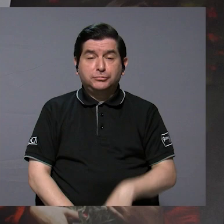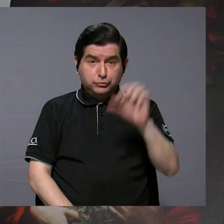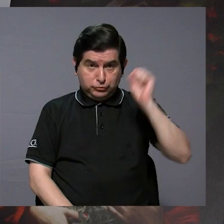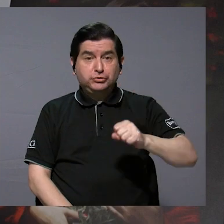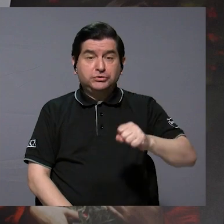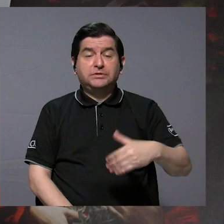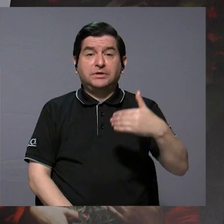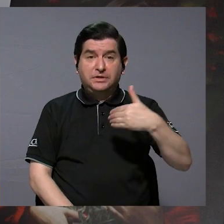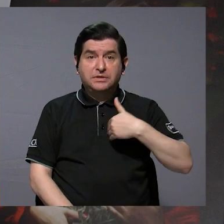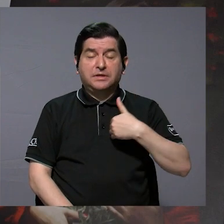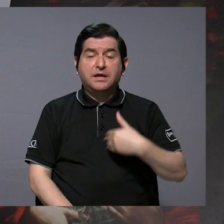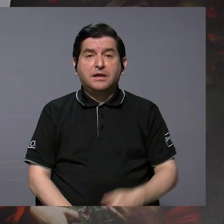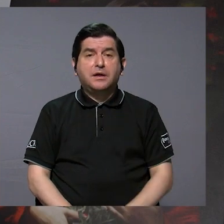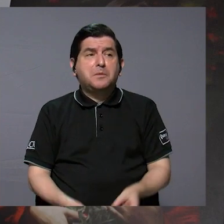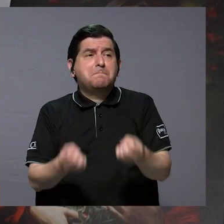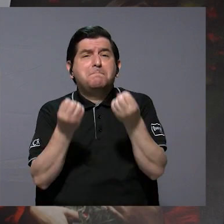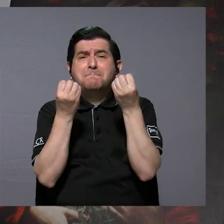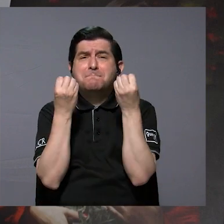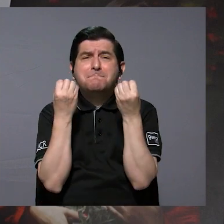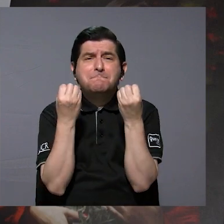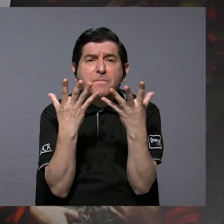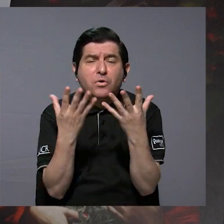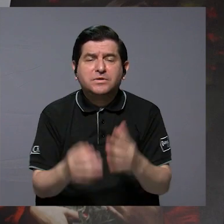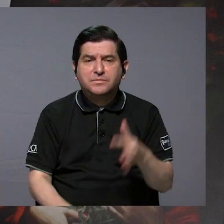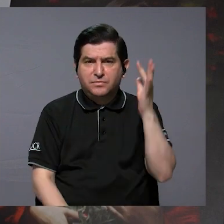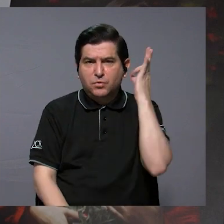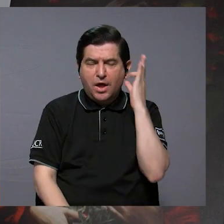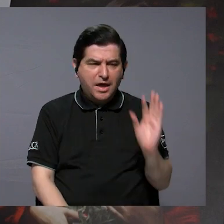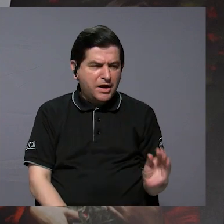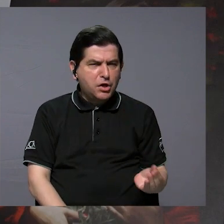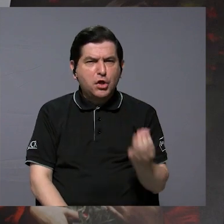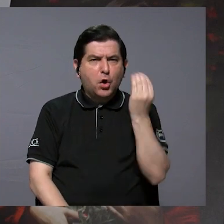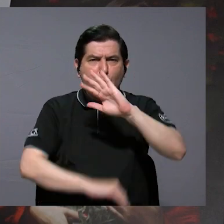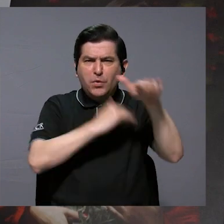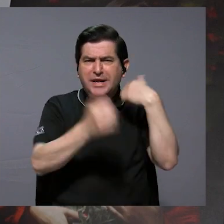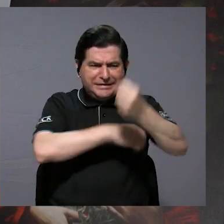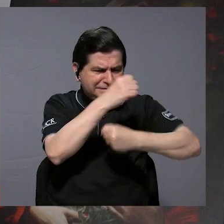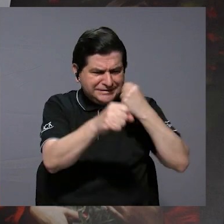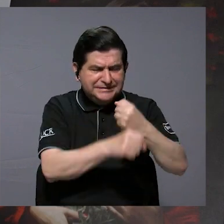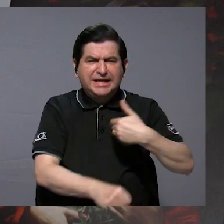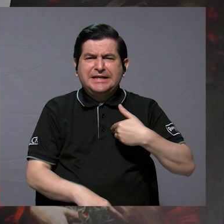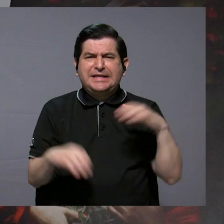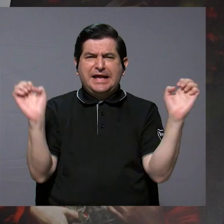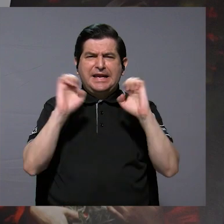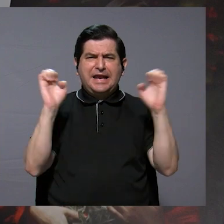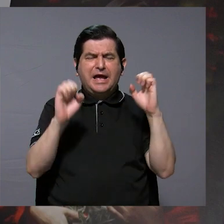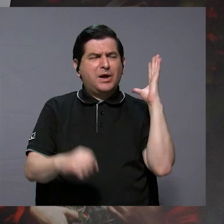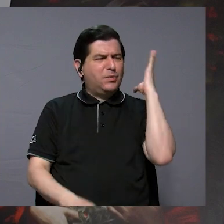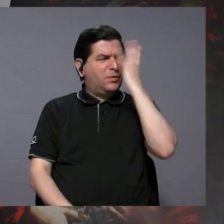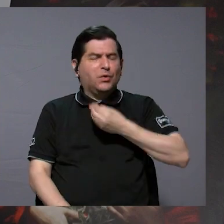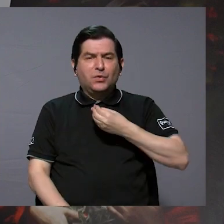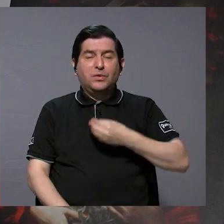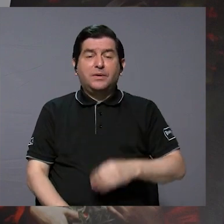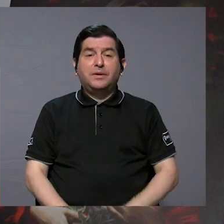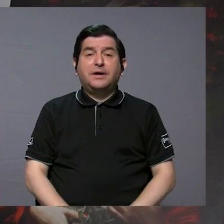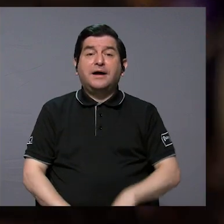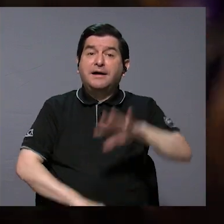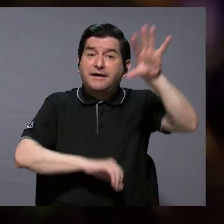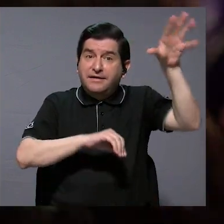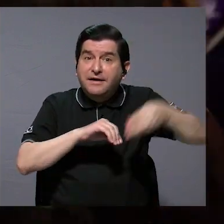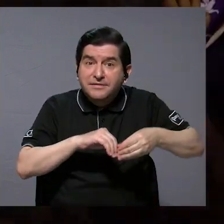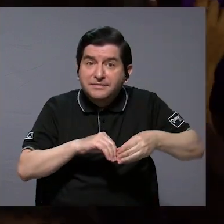preciosa, preciosa porque tenía muchísimas, muchísimas chicas jóvenes de todas las edades y que tenía una energía súper